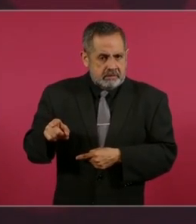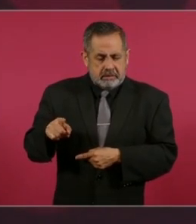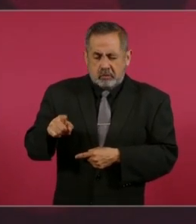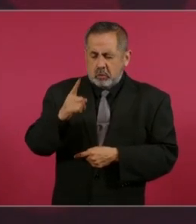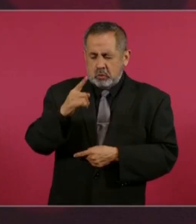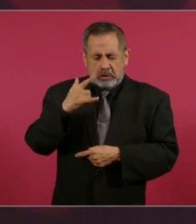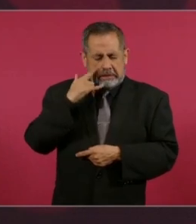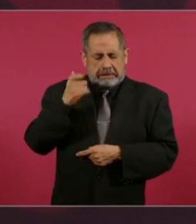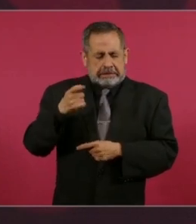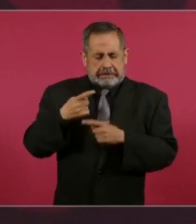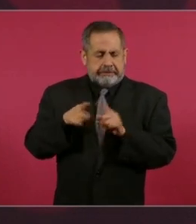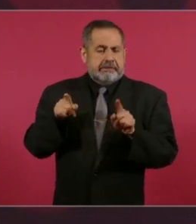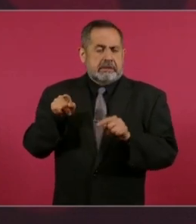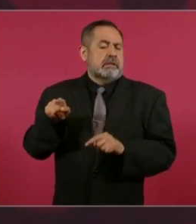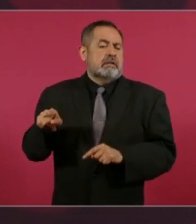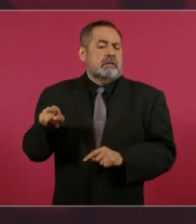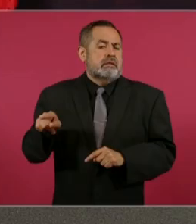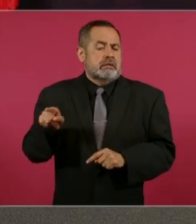peculiar,